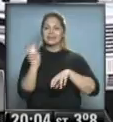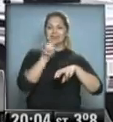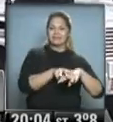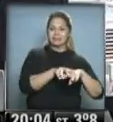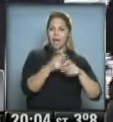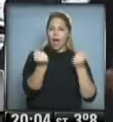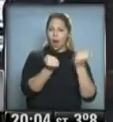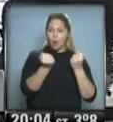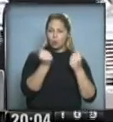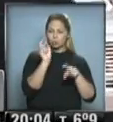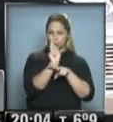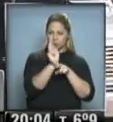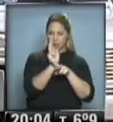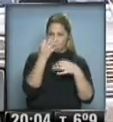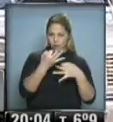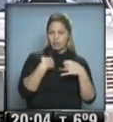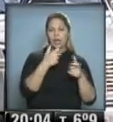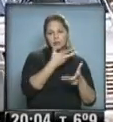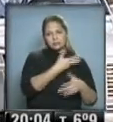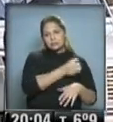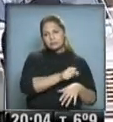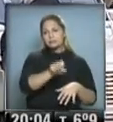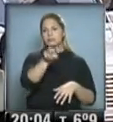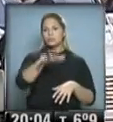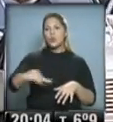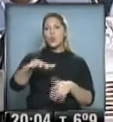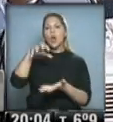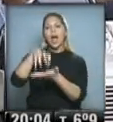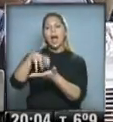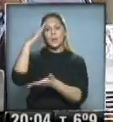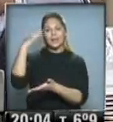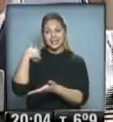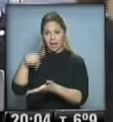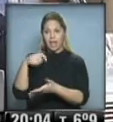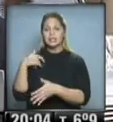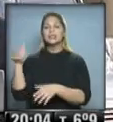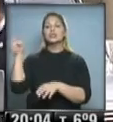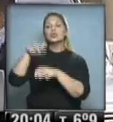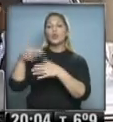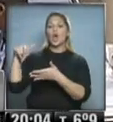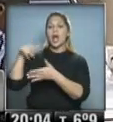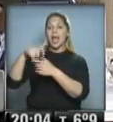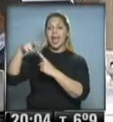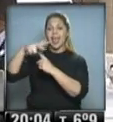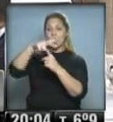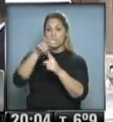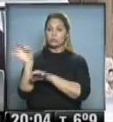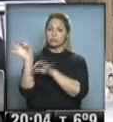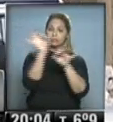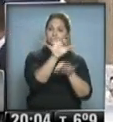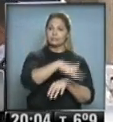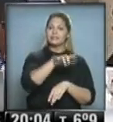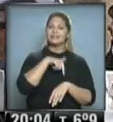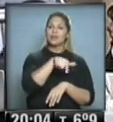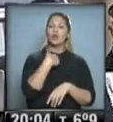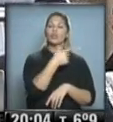lo trasladó hasta una base militar donde abordó un helicóptero que lo llevó a la residencia de Guanabara para presenciar la